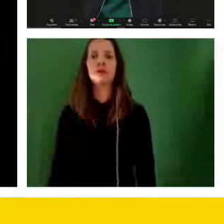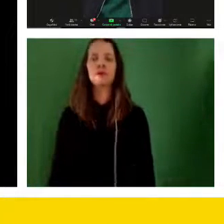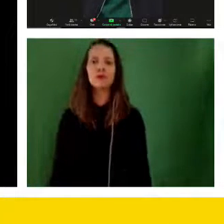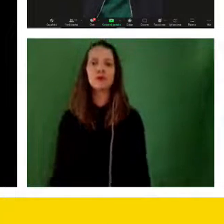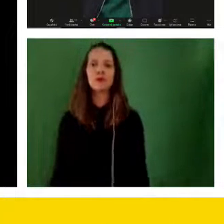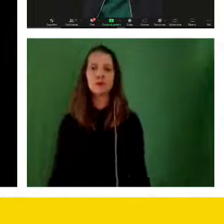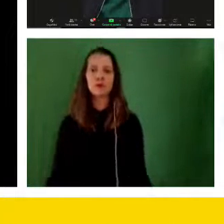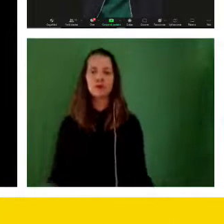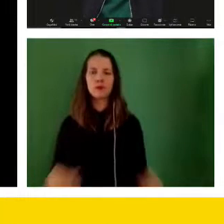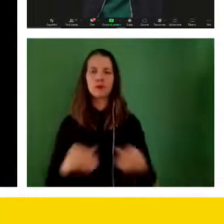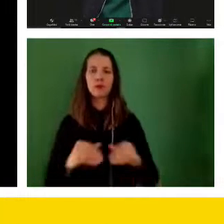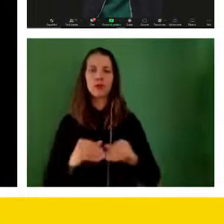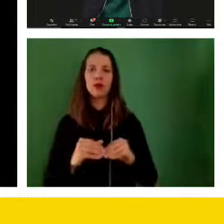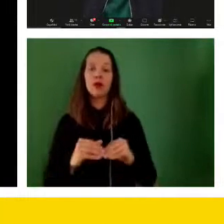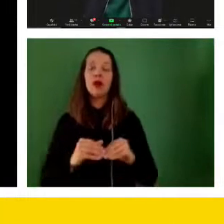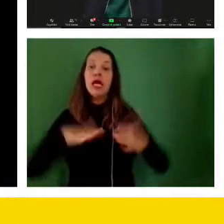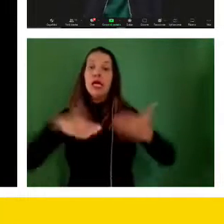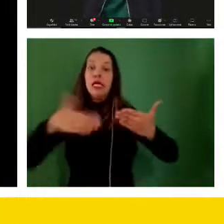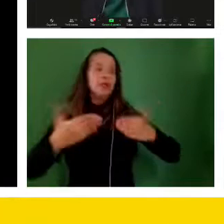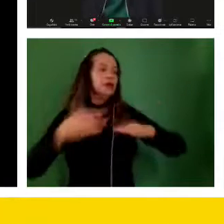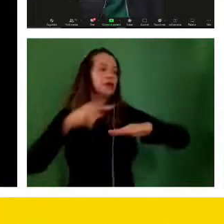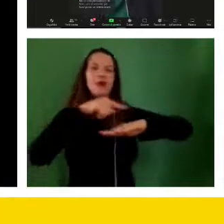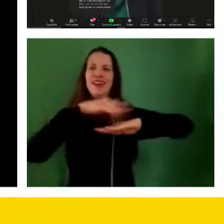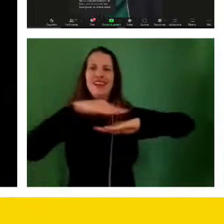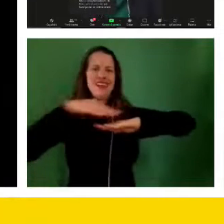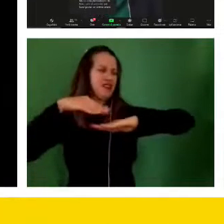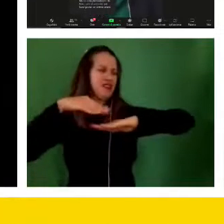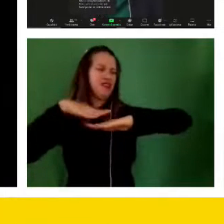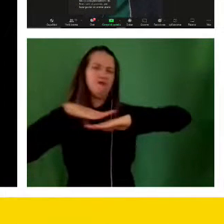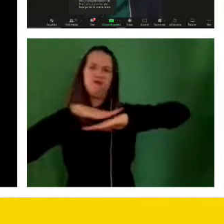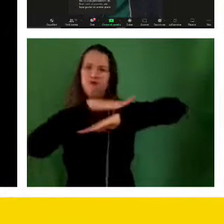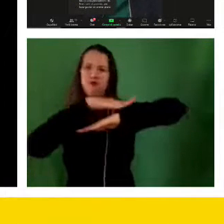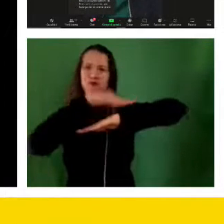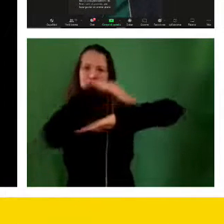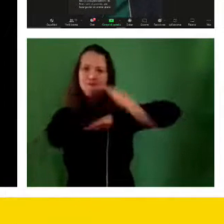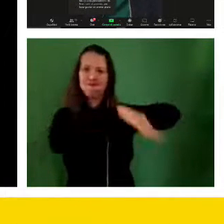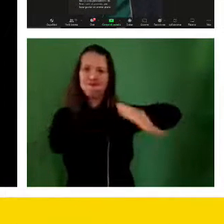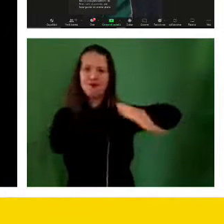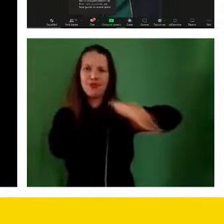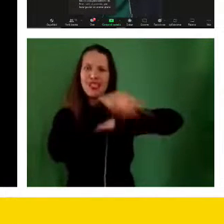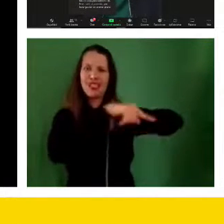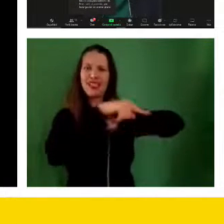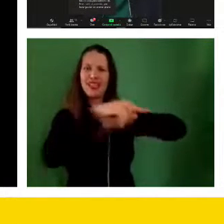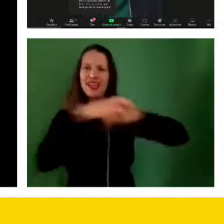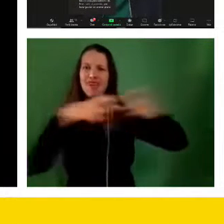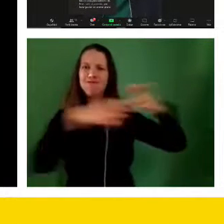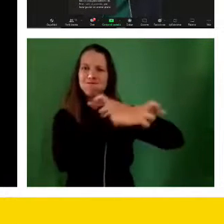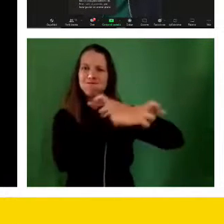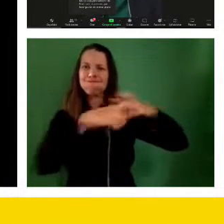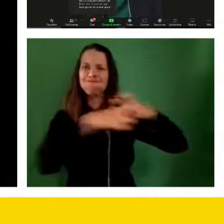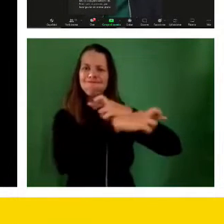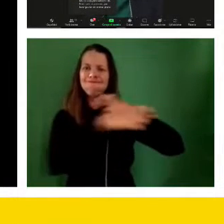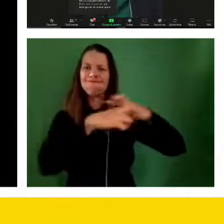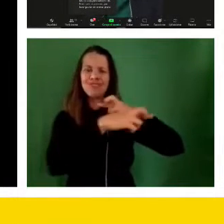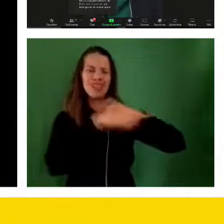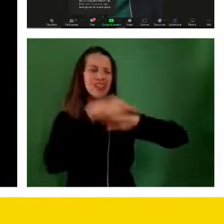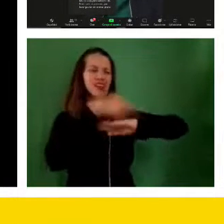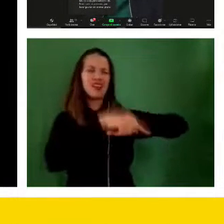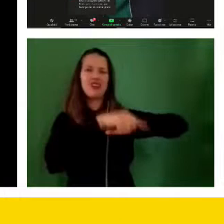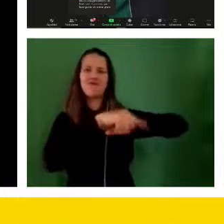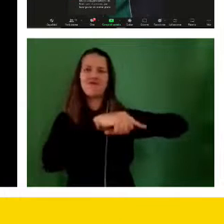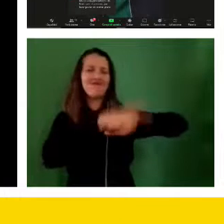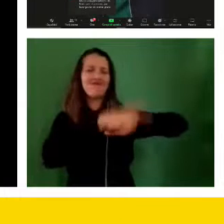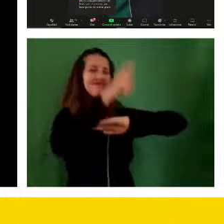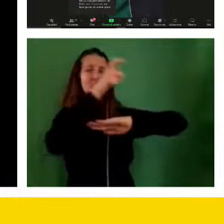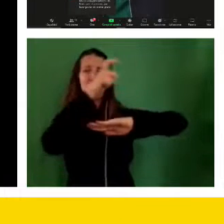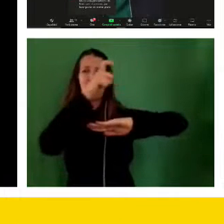esta omisión por parte de las autoridades municipales, lo único que hace es exponer a los usuarios